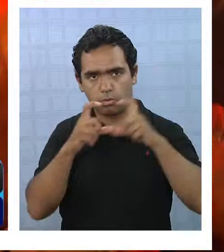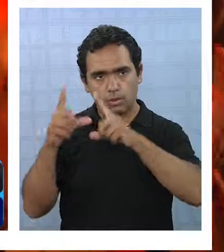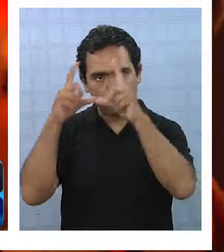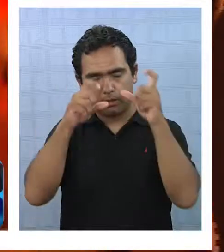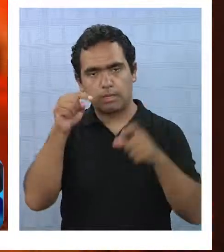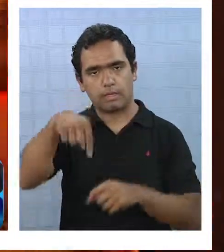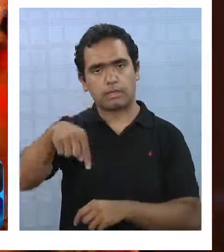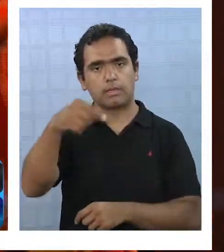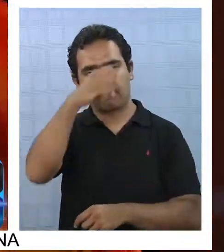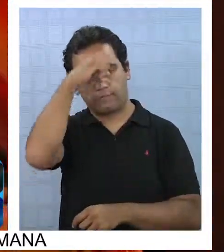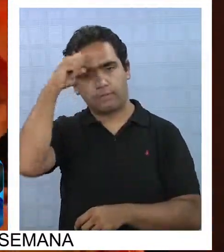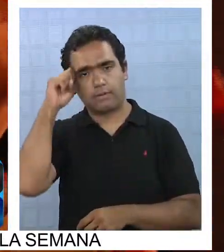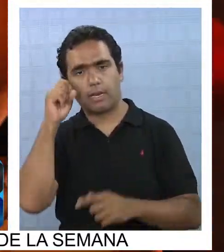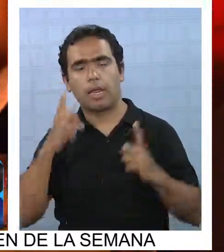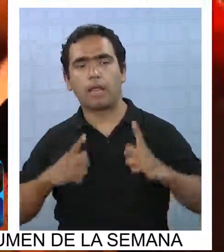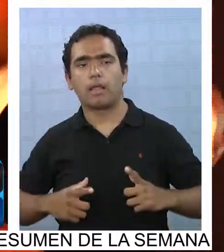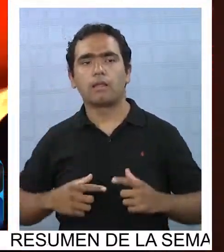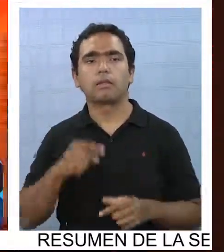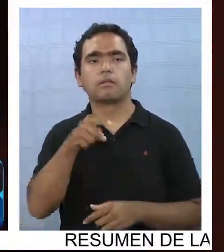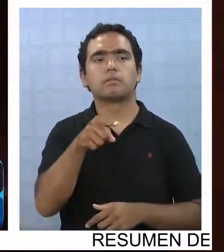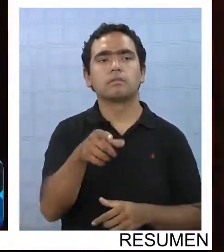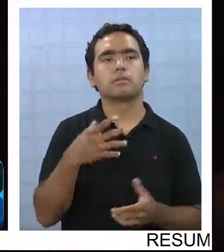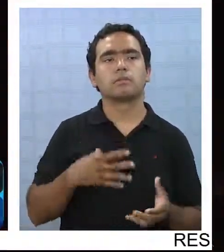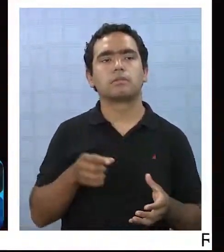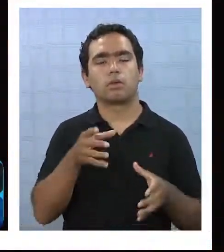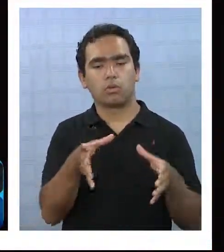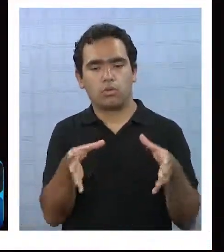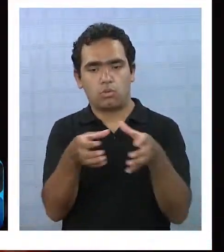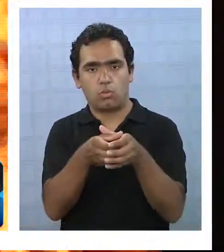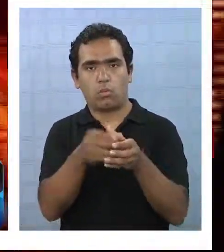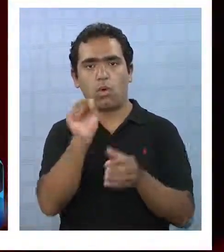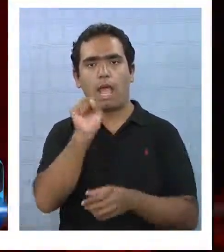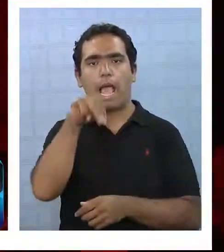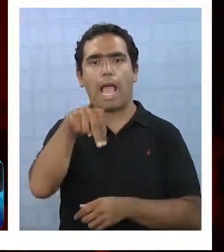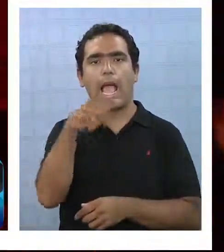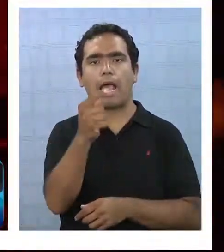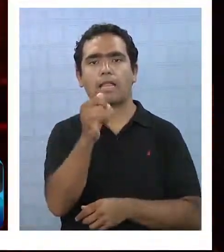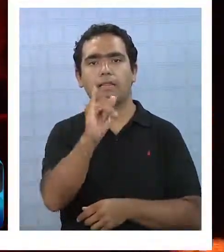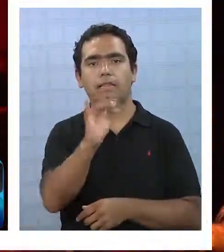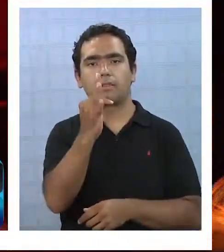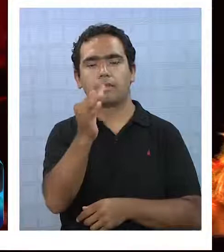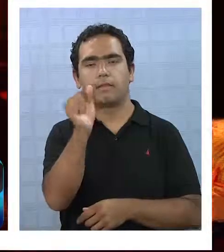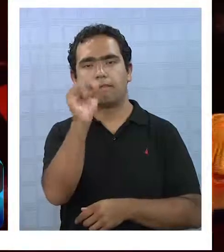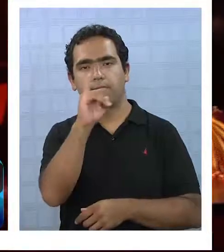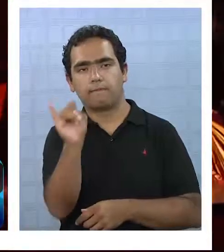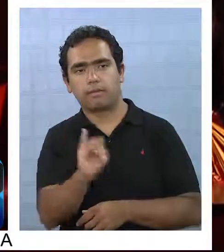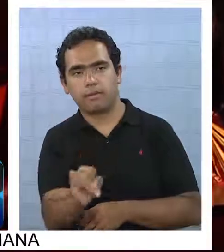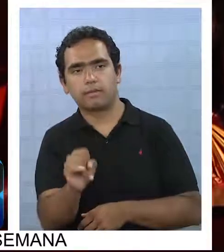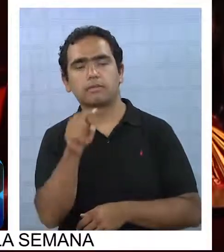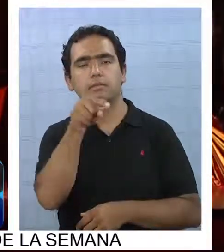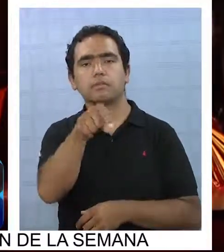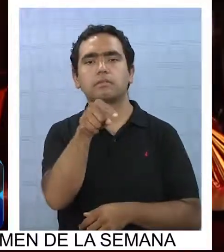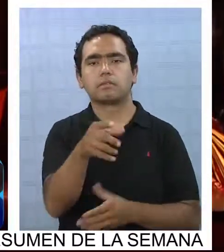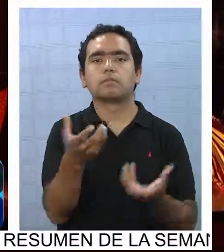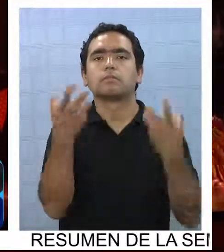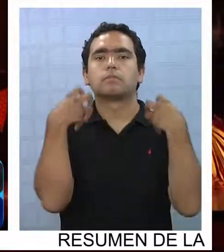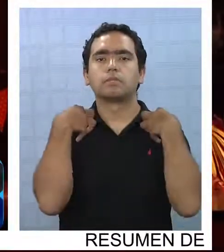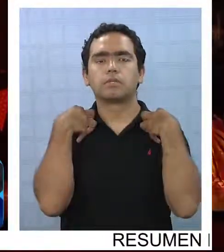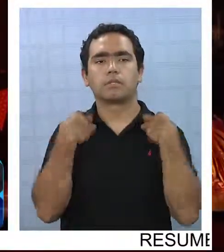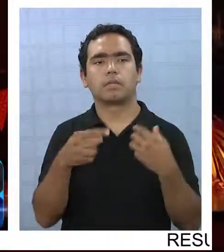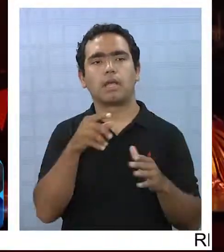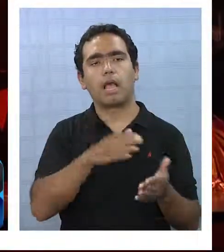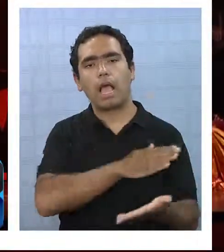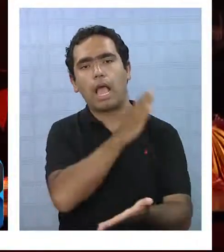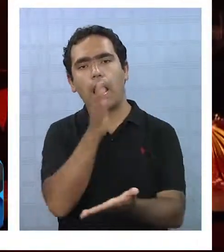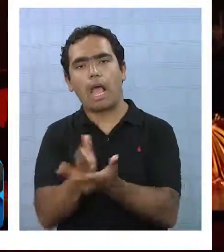El evento, organizado por la compañía Antifaz y que tiene el respaldo internacional de Iberescena, se prolongará hasta el